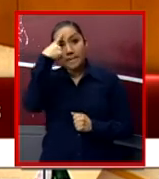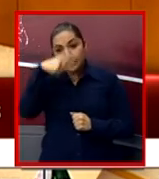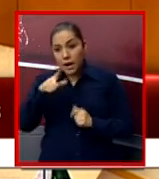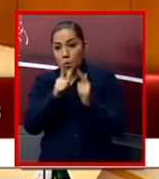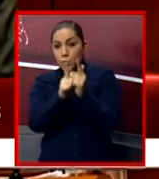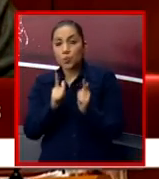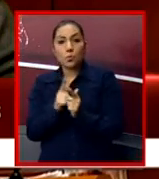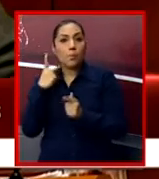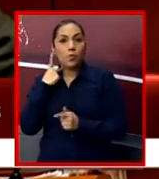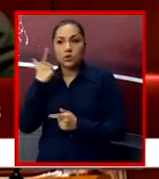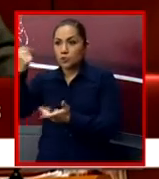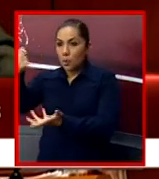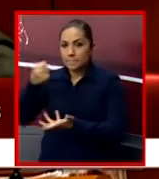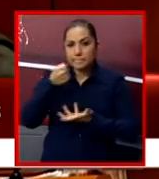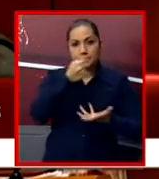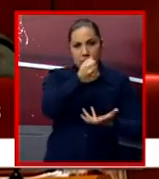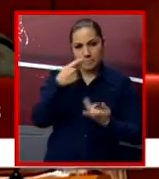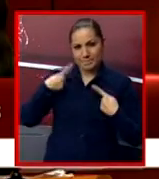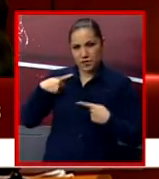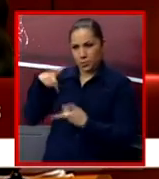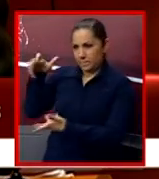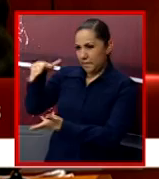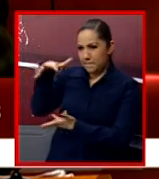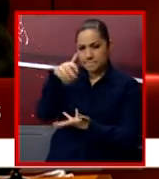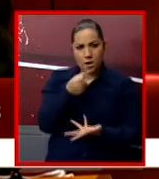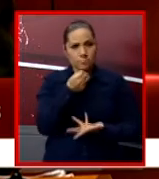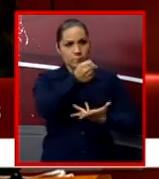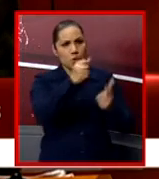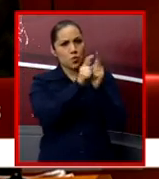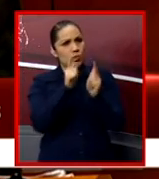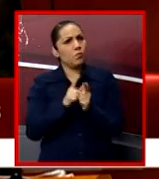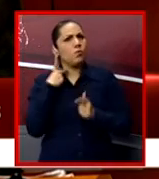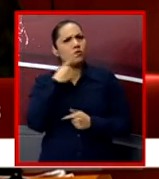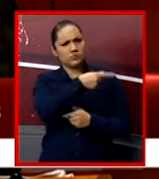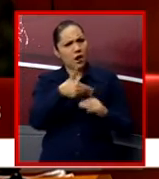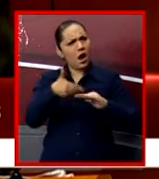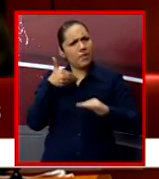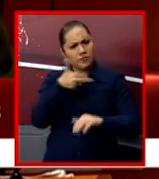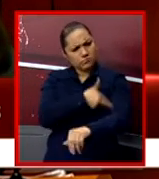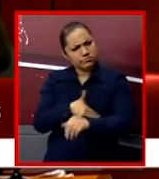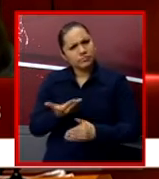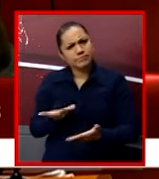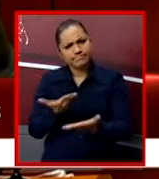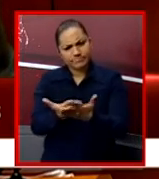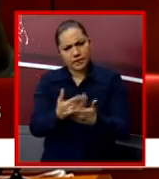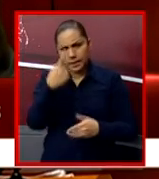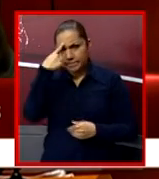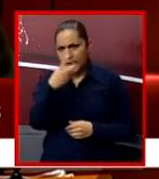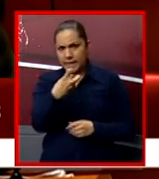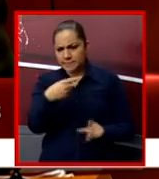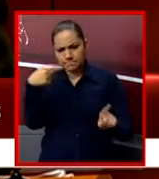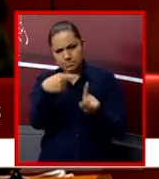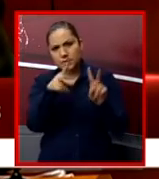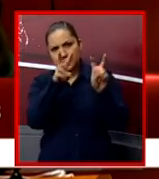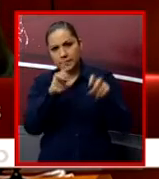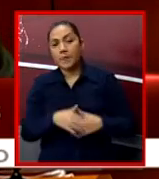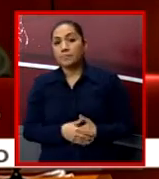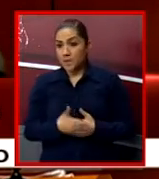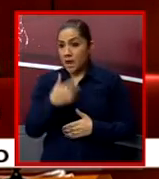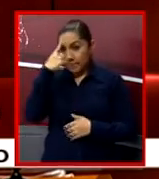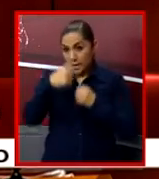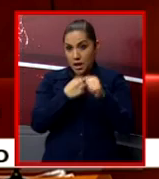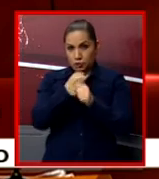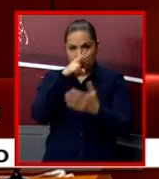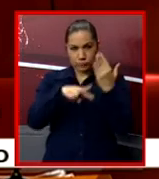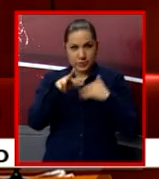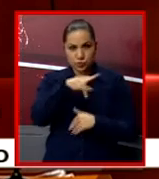los partidos políticos. De tal forma que en el año del 2018 se destinen los 6.800